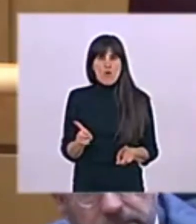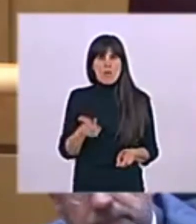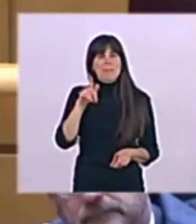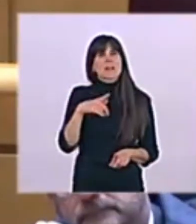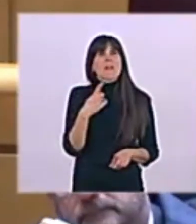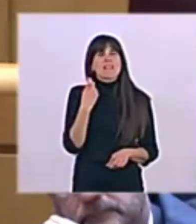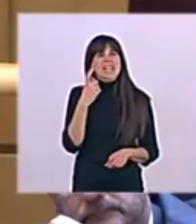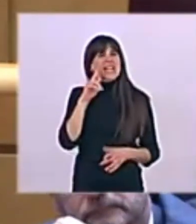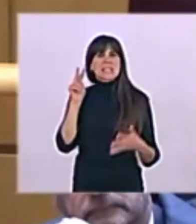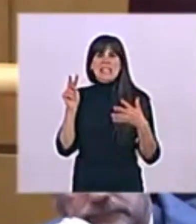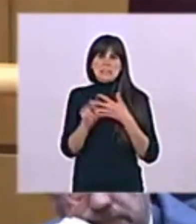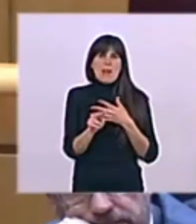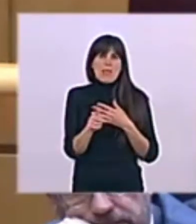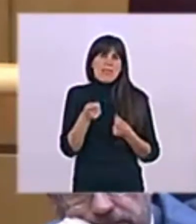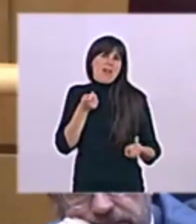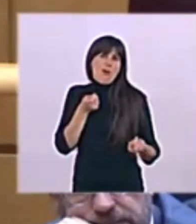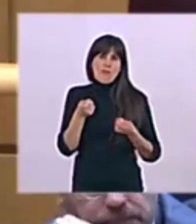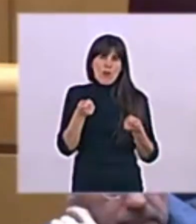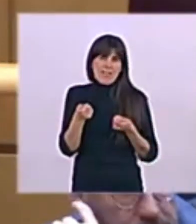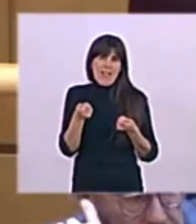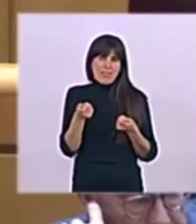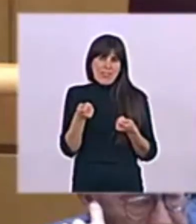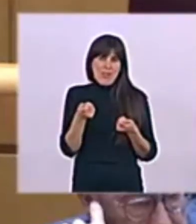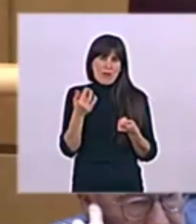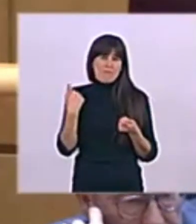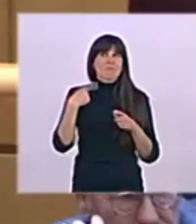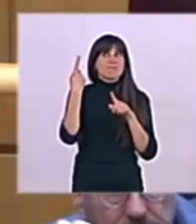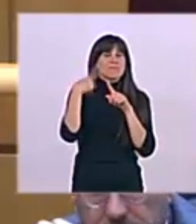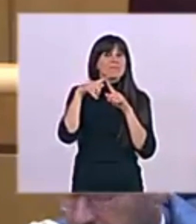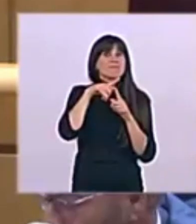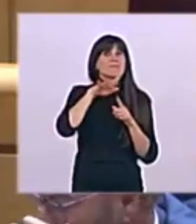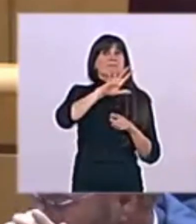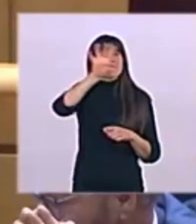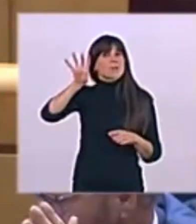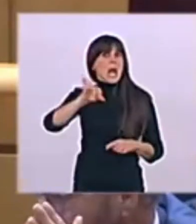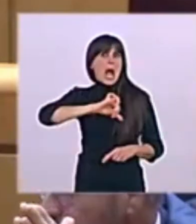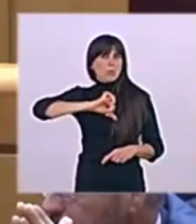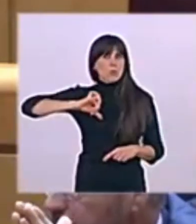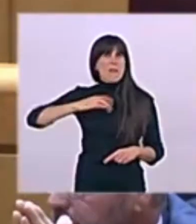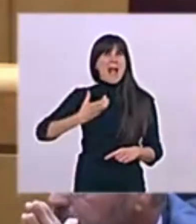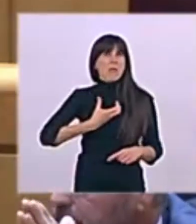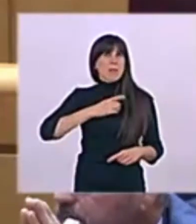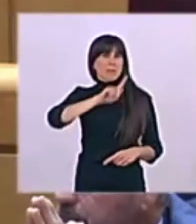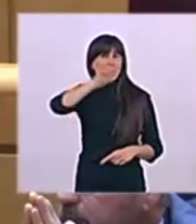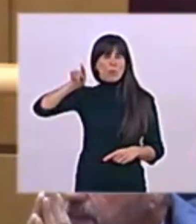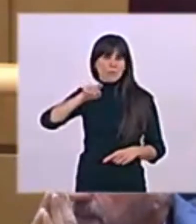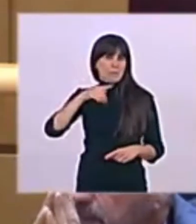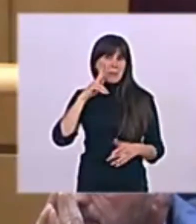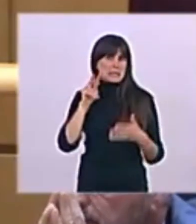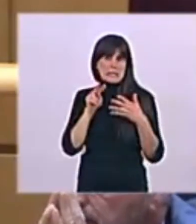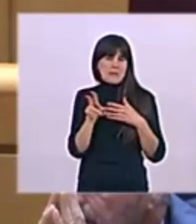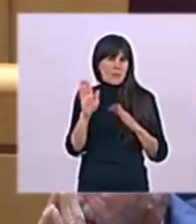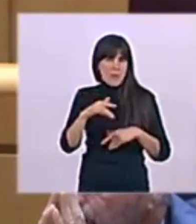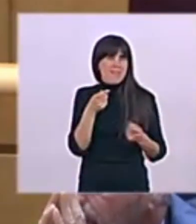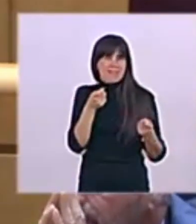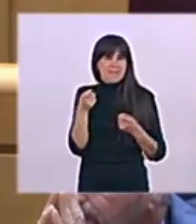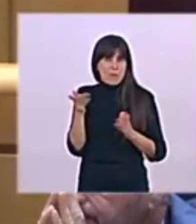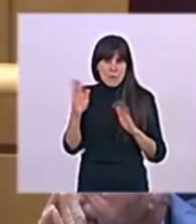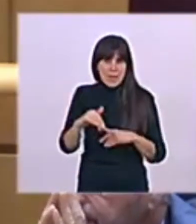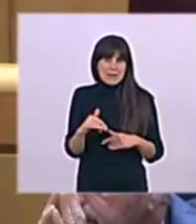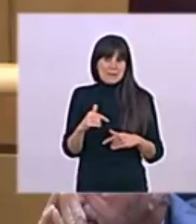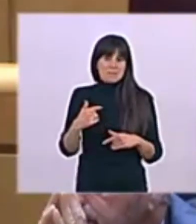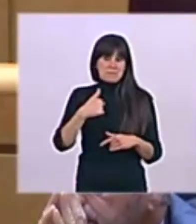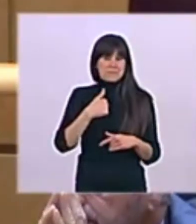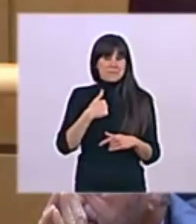diferentes comunidades autónomas Y ayuntamientos Y para ello Hemos presentado esta pregunta De cuando se iba a convocar La